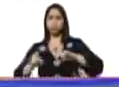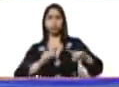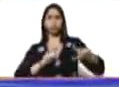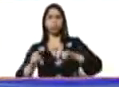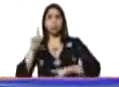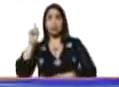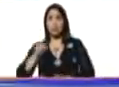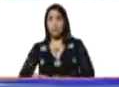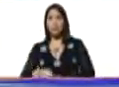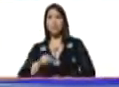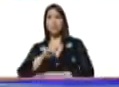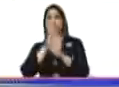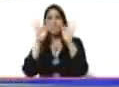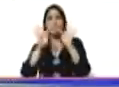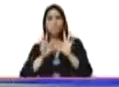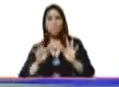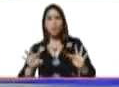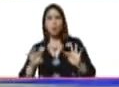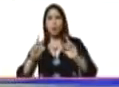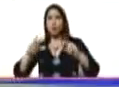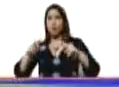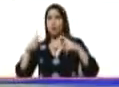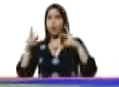también de manera innovadora y creadora,